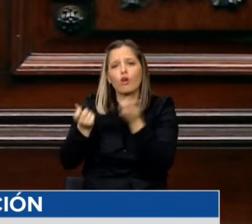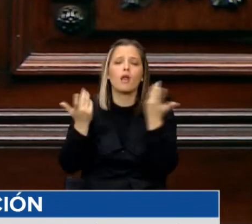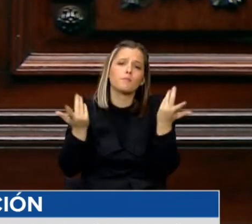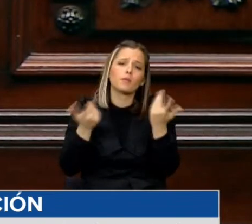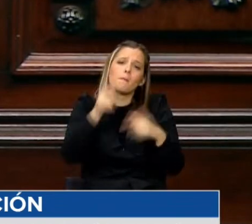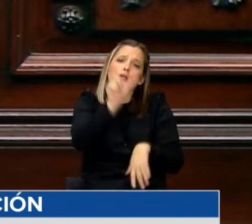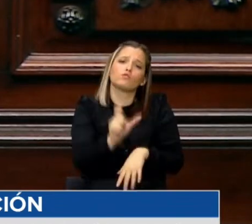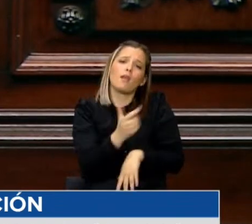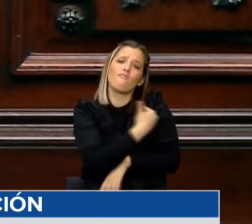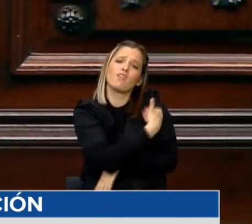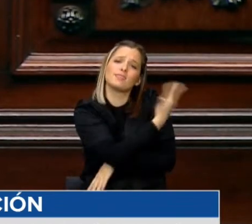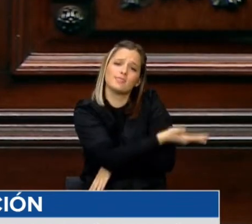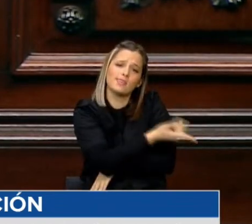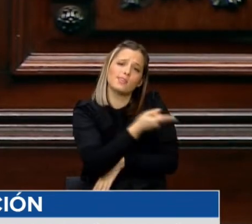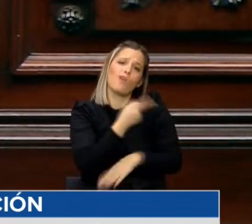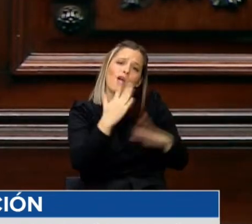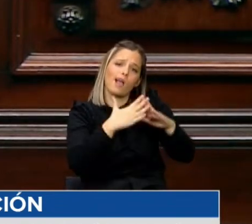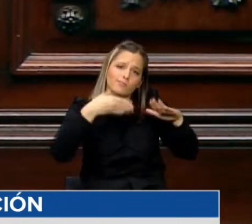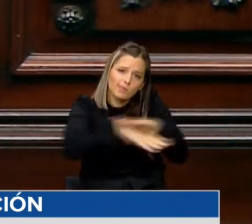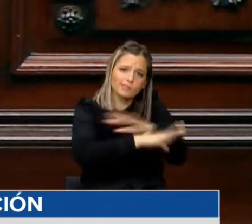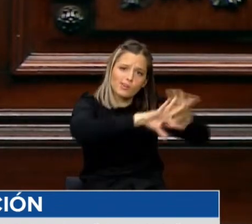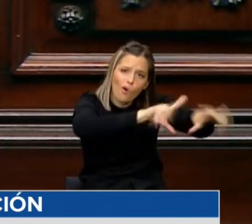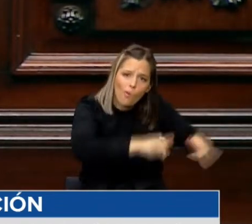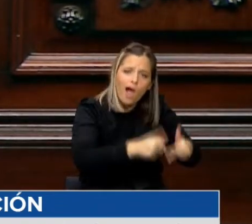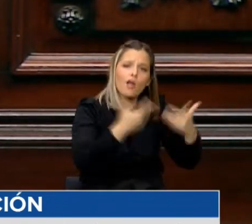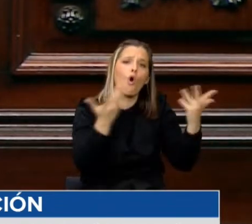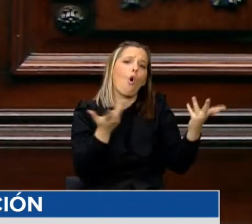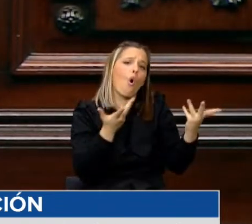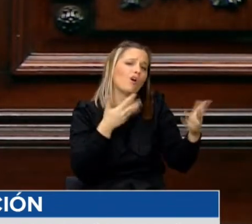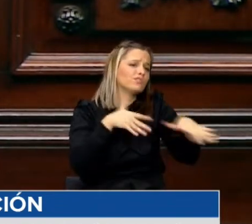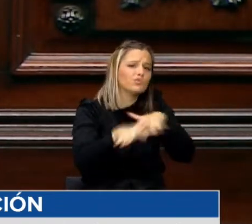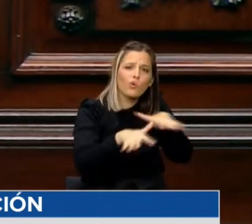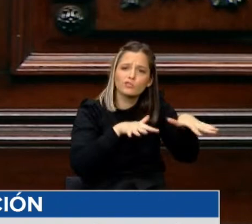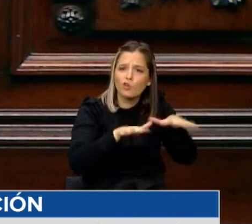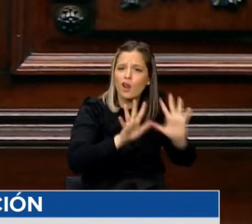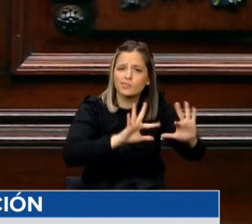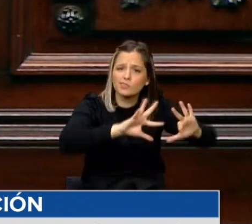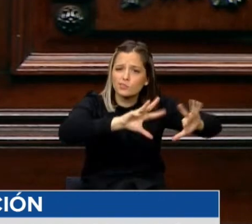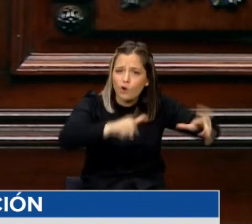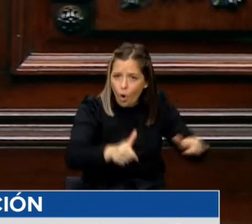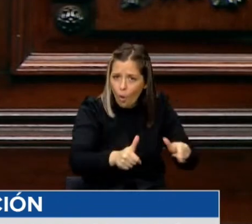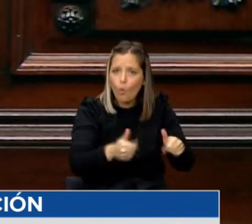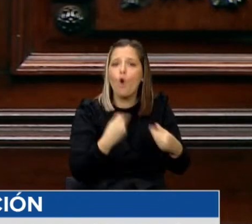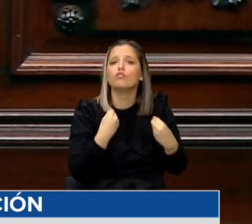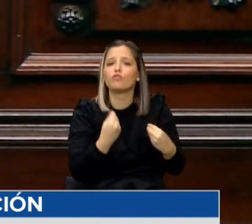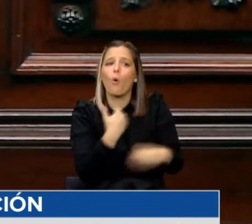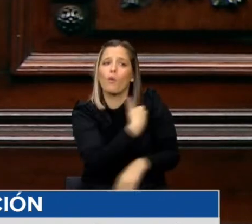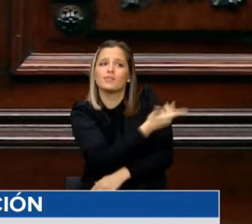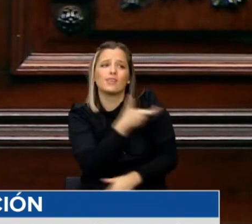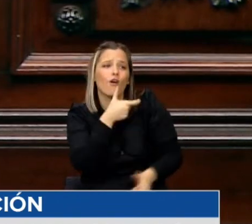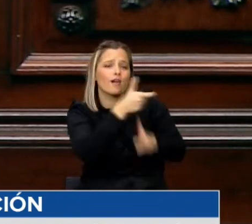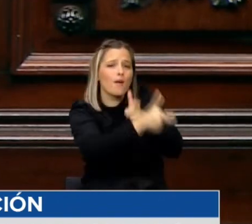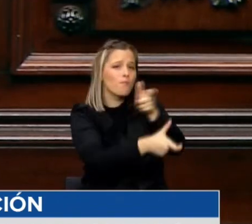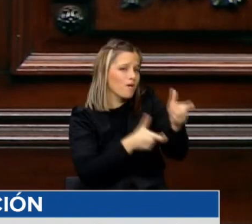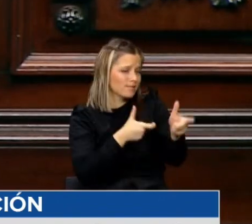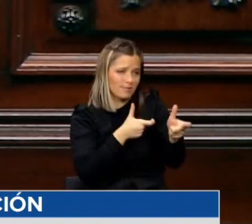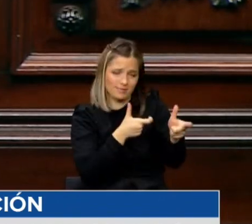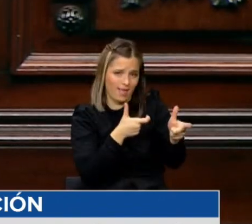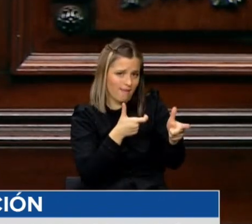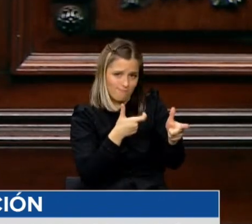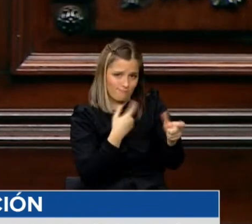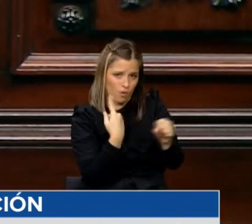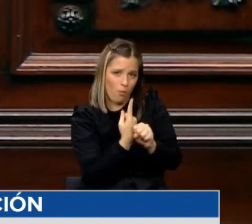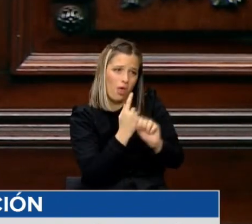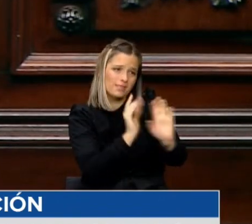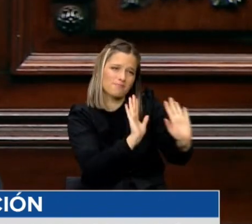que fue víctima de un robo o víctima de cualquier situación de violencia o de inseguridad en la ciudad de Rosario. No se